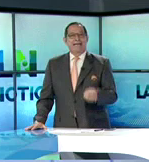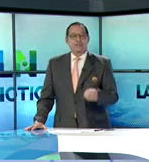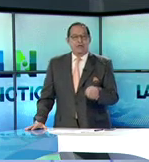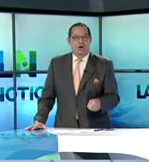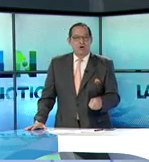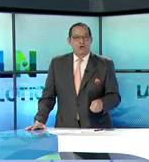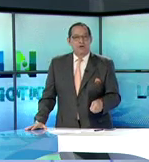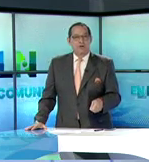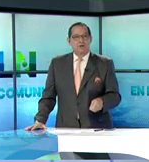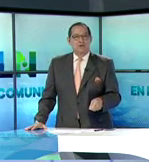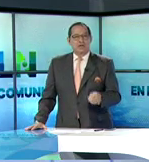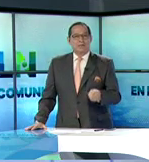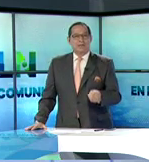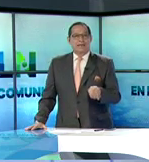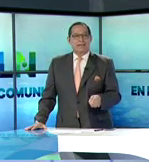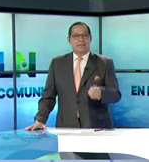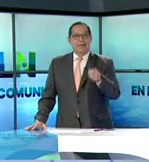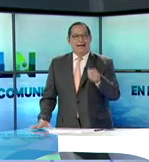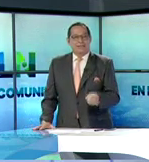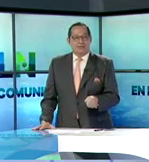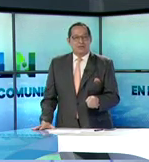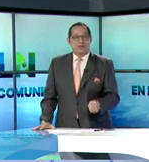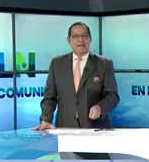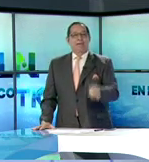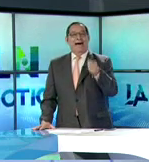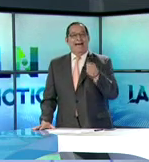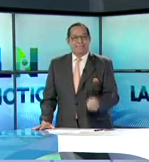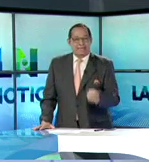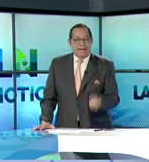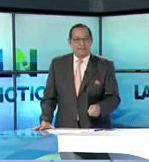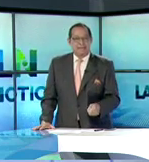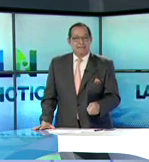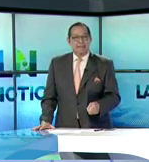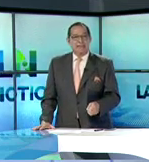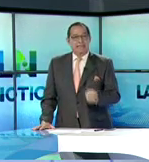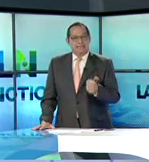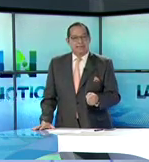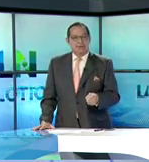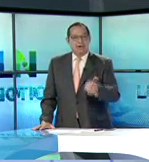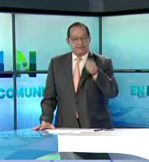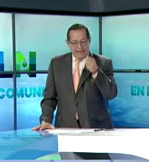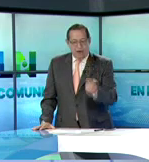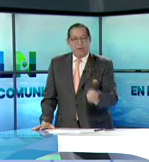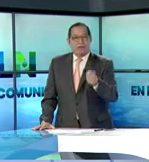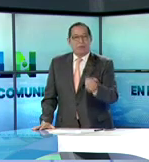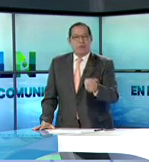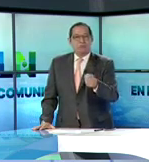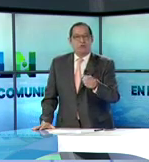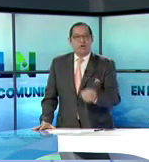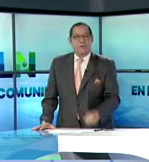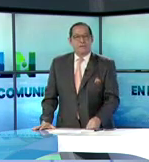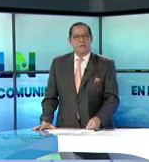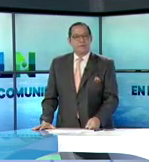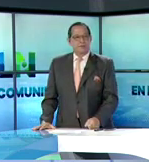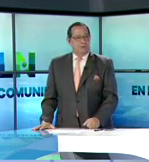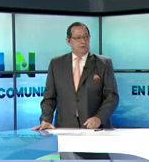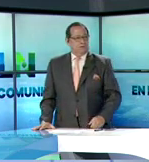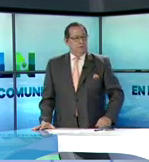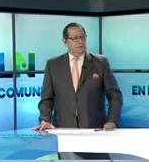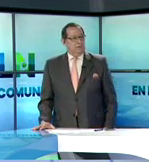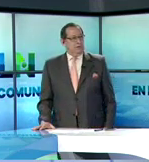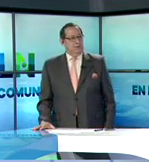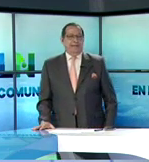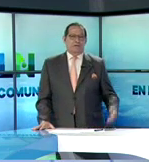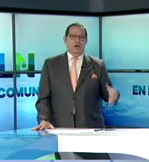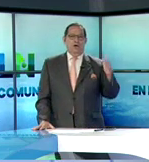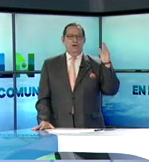que ser maestro. Yo recibí clase de maestros y maestras que insisto, hasta ahora me acuerdo de sus nombres. Las clases de urbanidad y